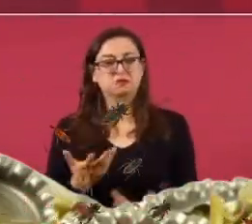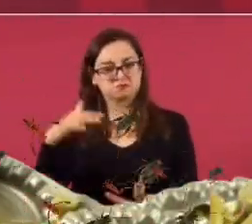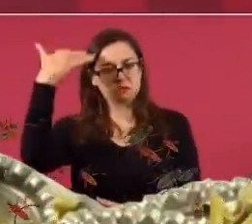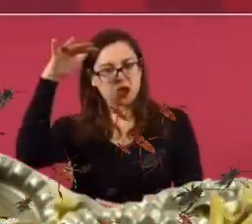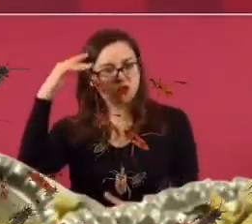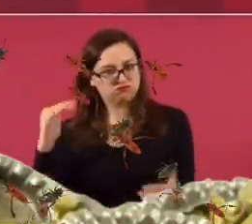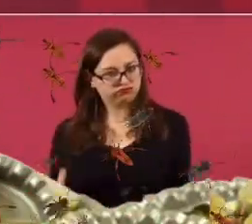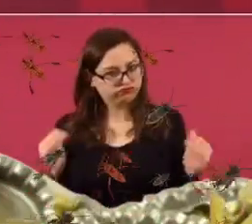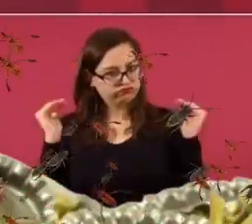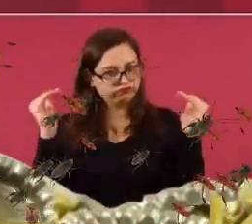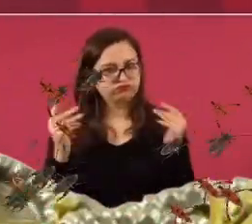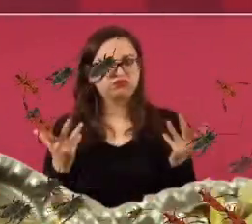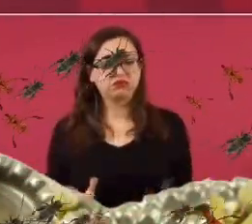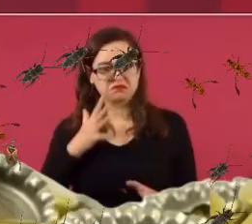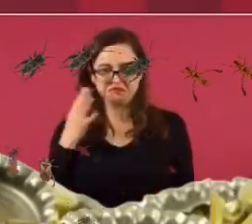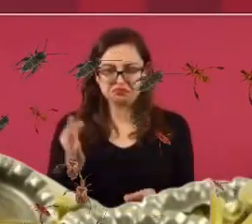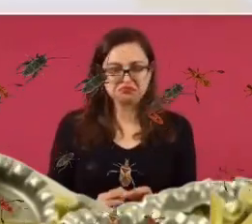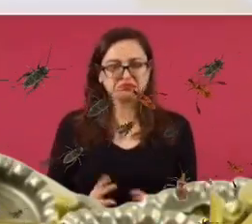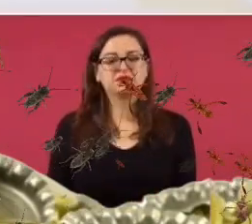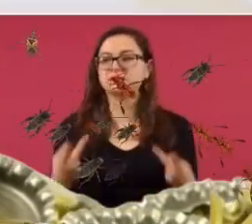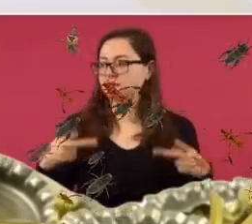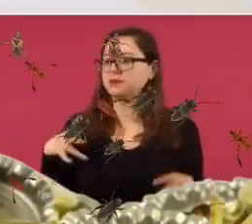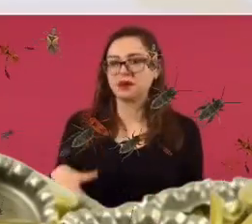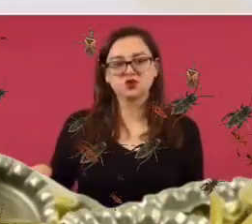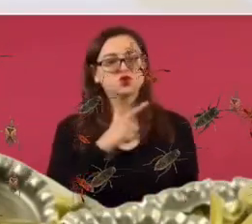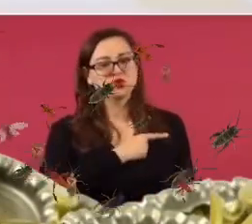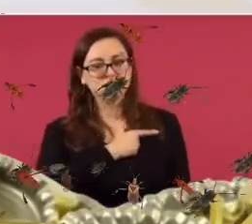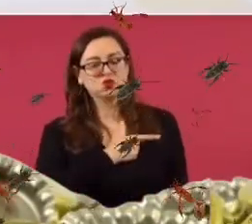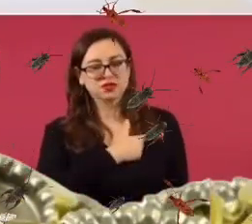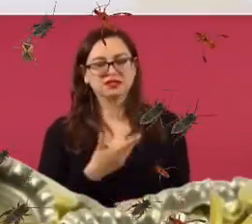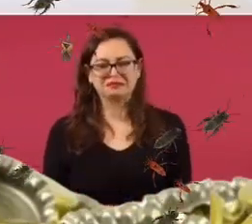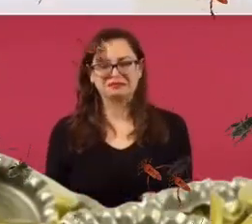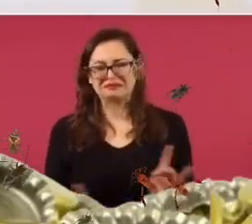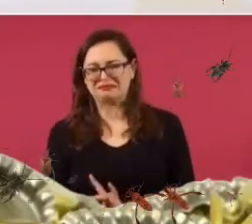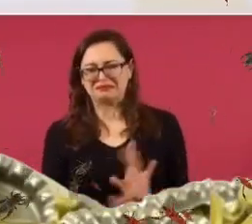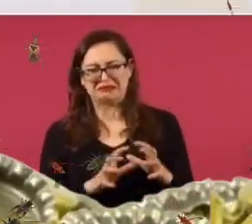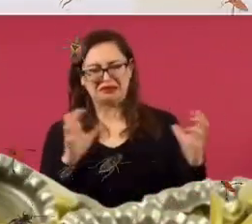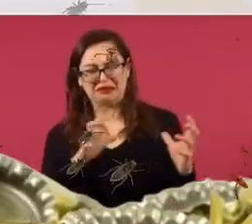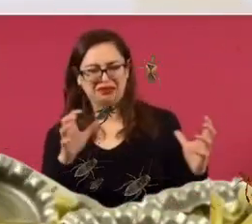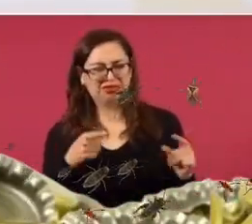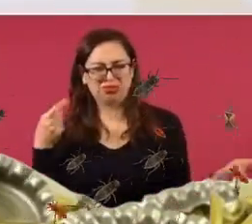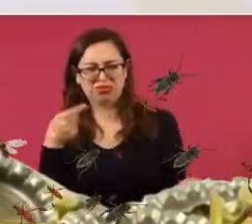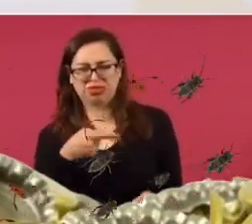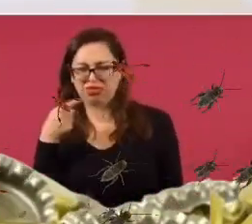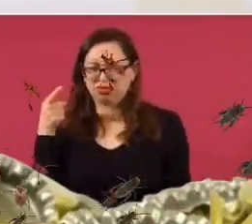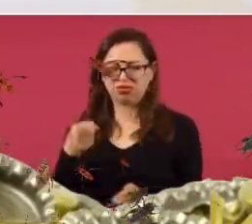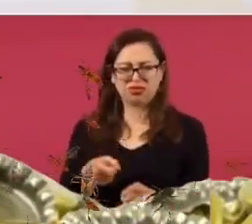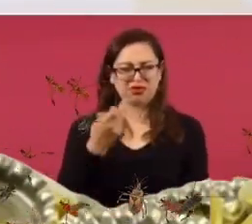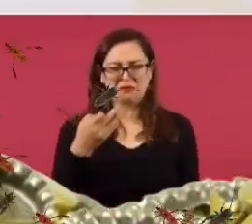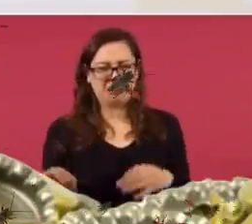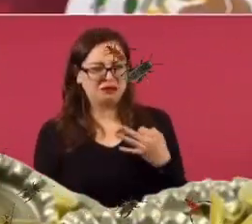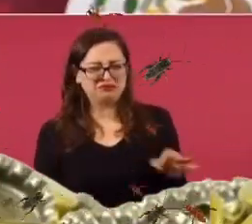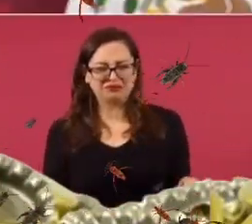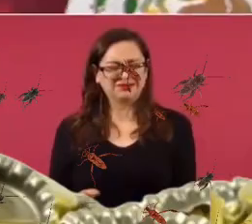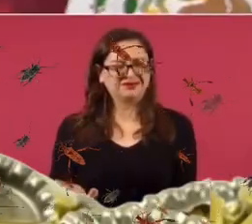madurez, que haya responsabilidad. Cuando hay estridencias, insultos,